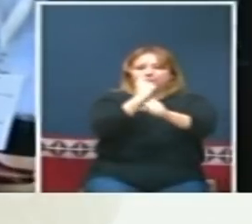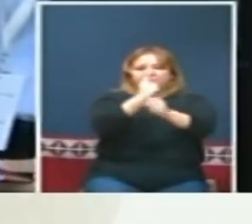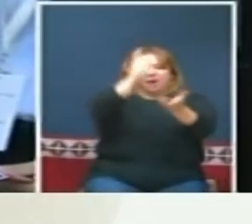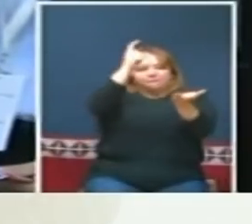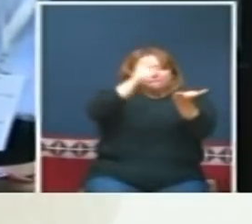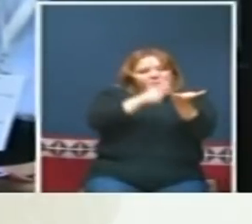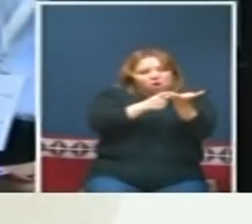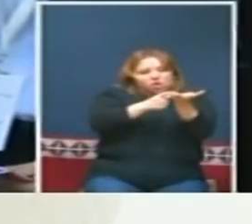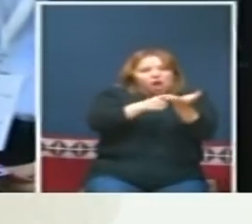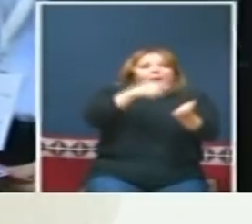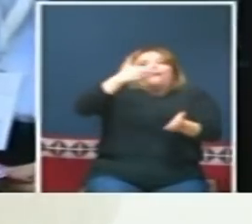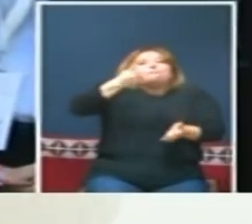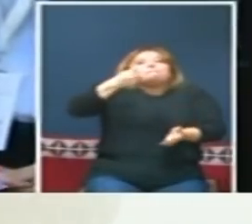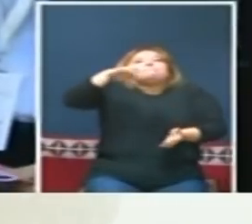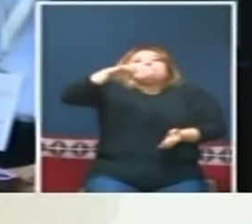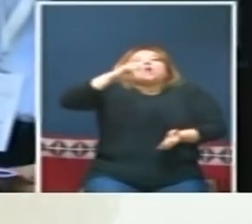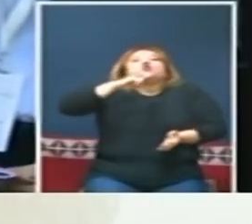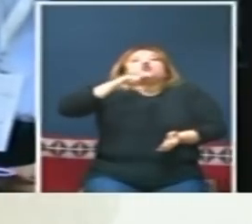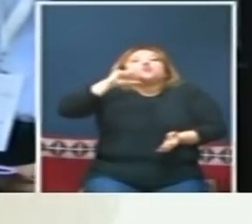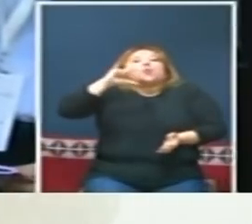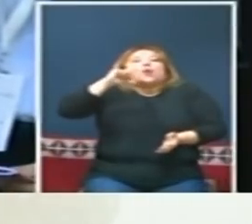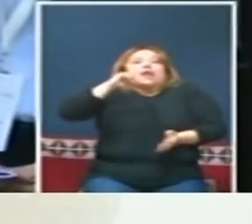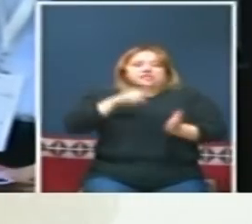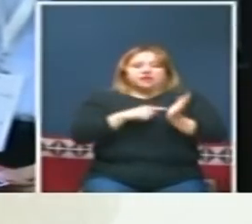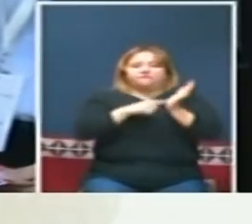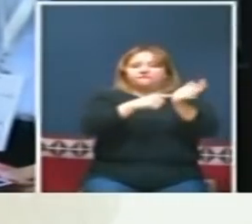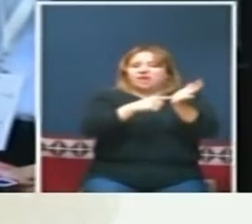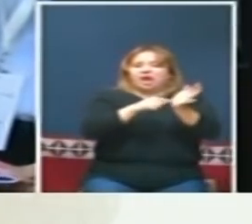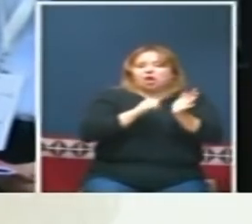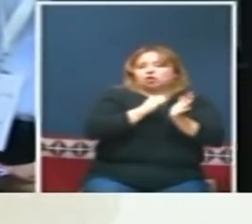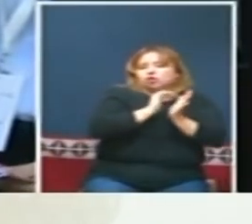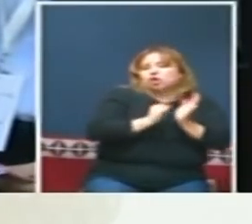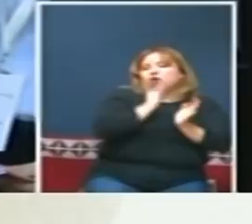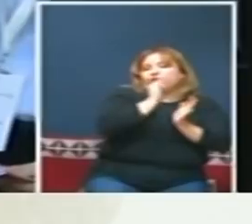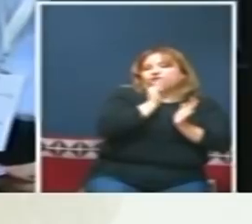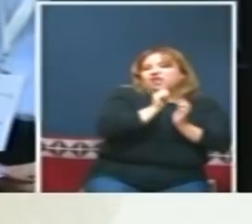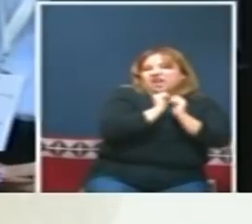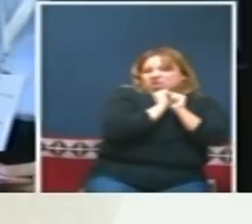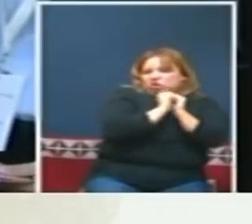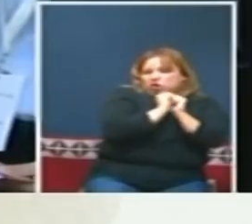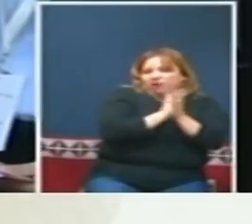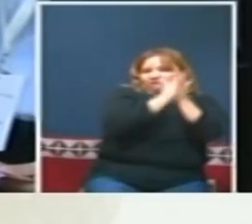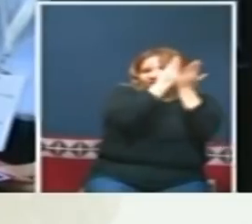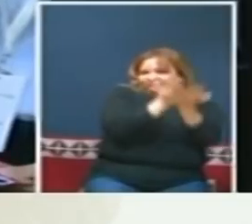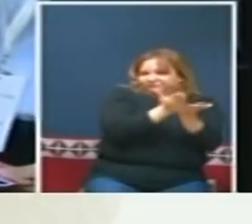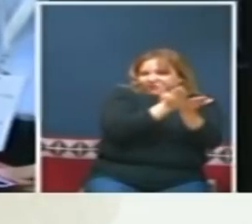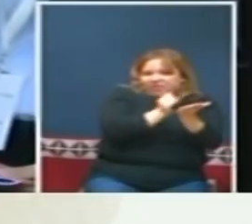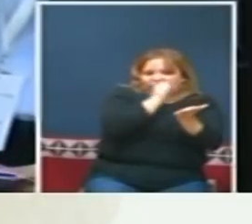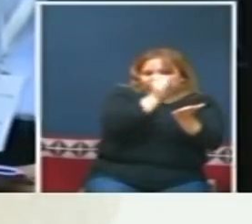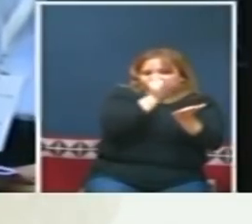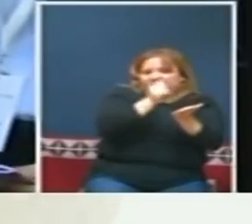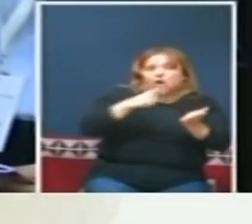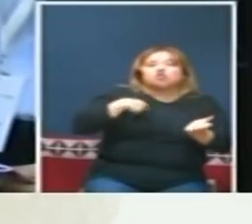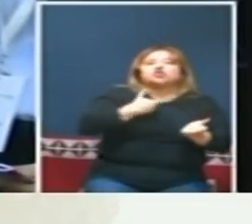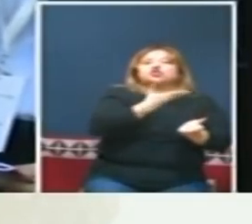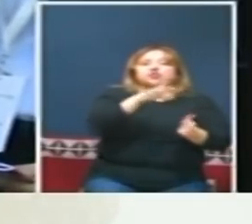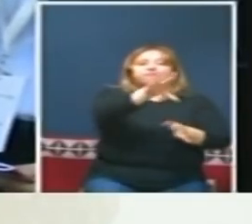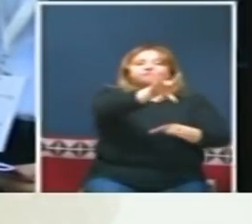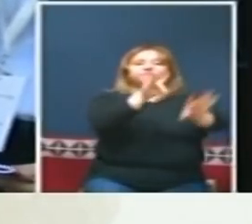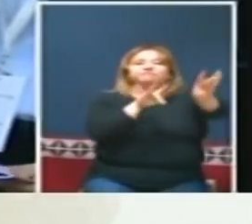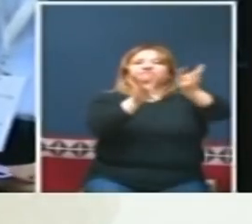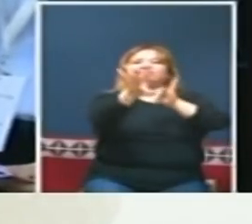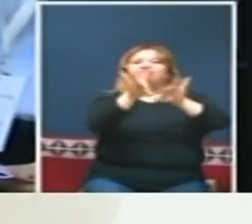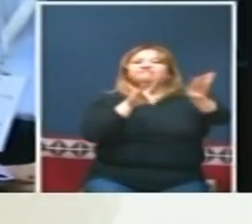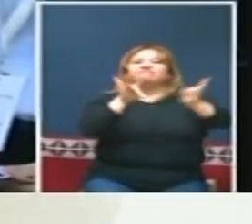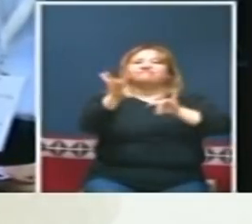o postulación, donde se presenta la vida, la biografía, todo el contexto histórico y social de los candidatos al